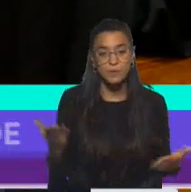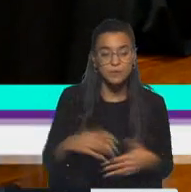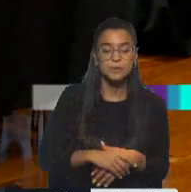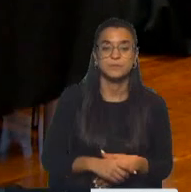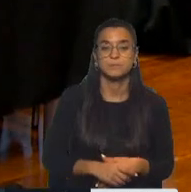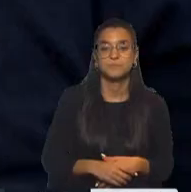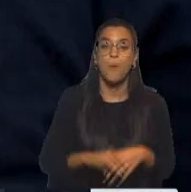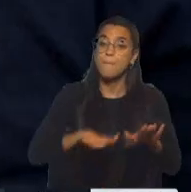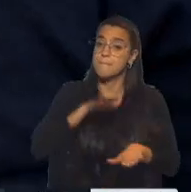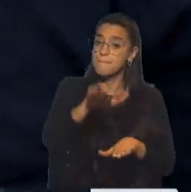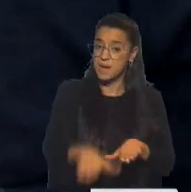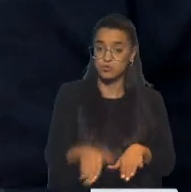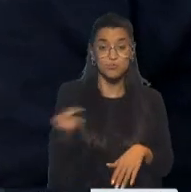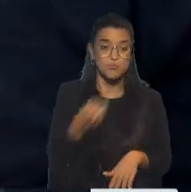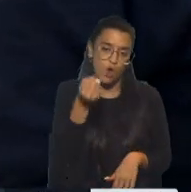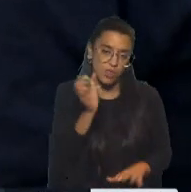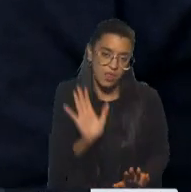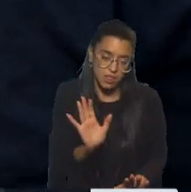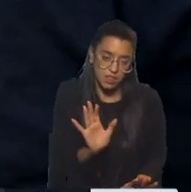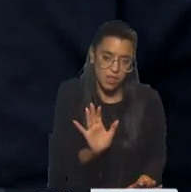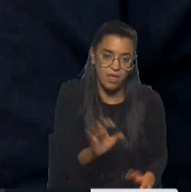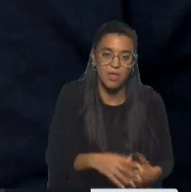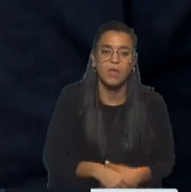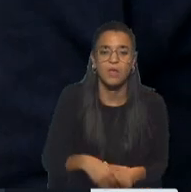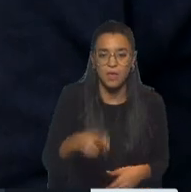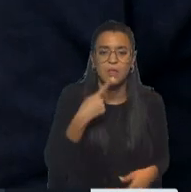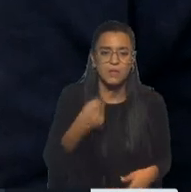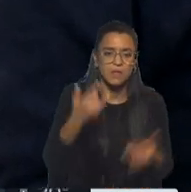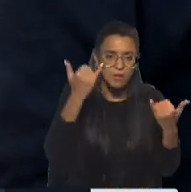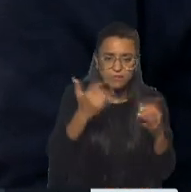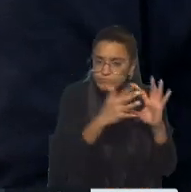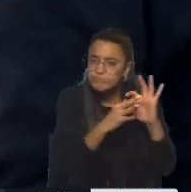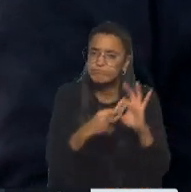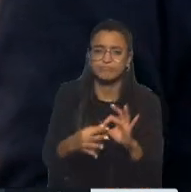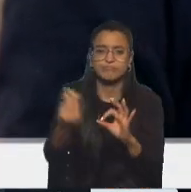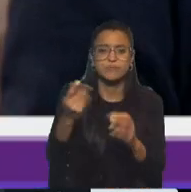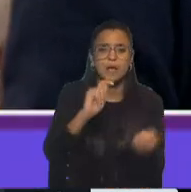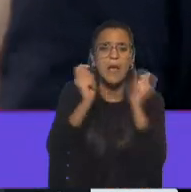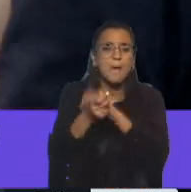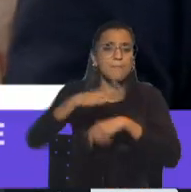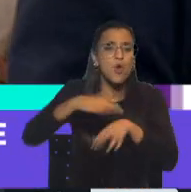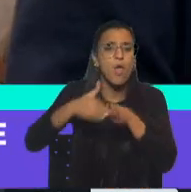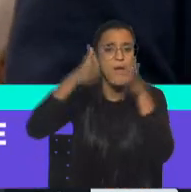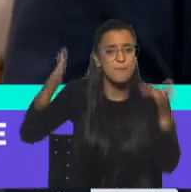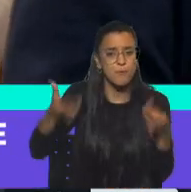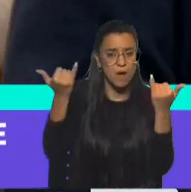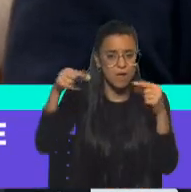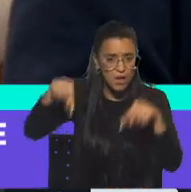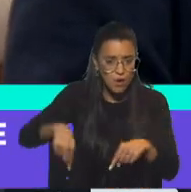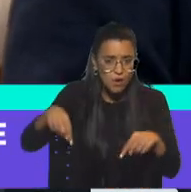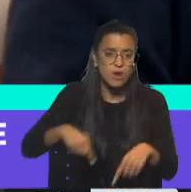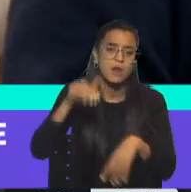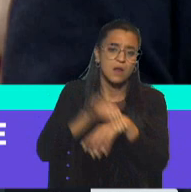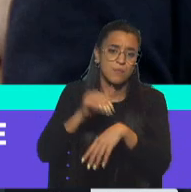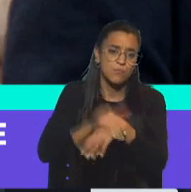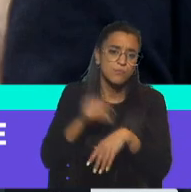paso extraordinario que tiene tantísimo que ver con este cambio de época que estamos viviendo, con el